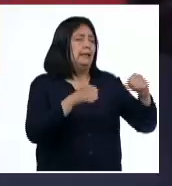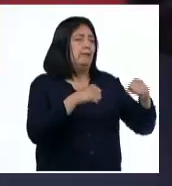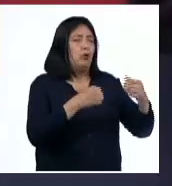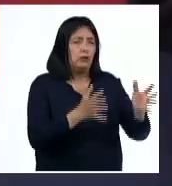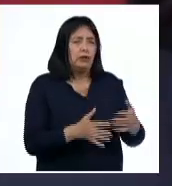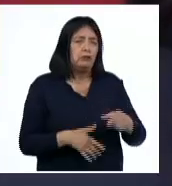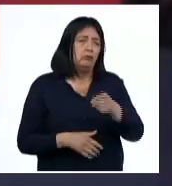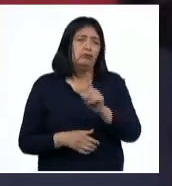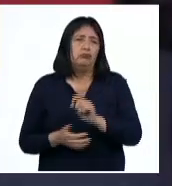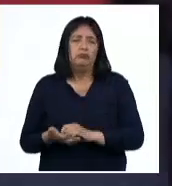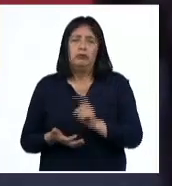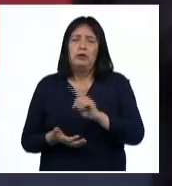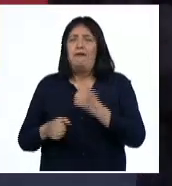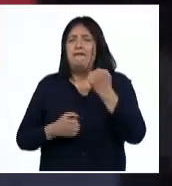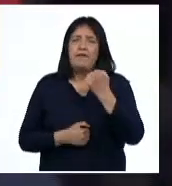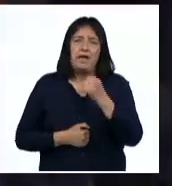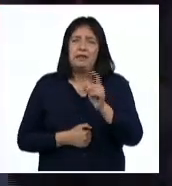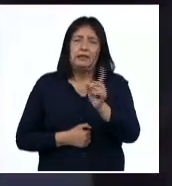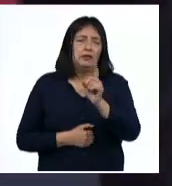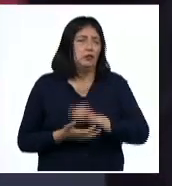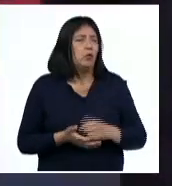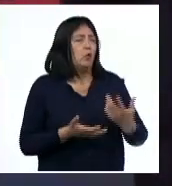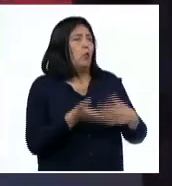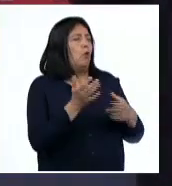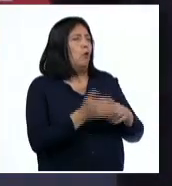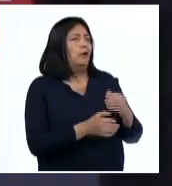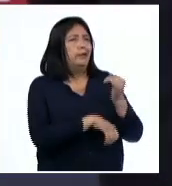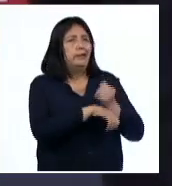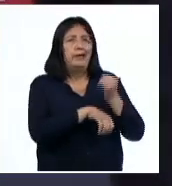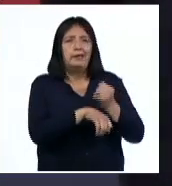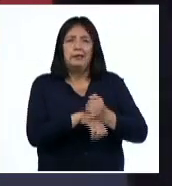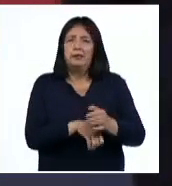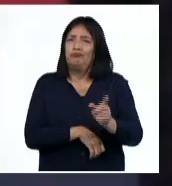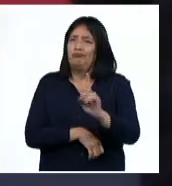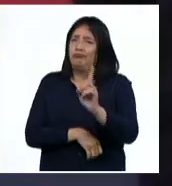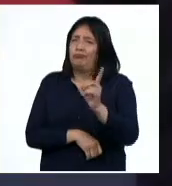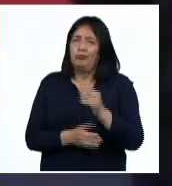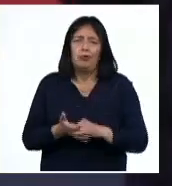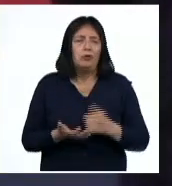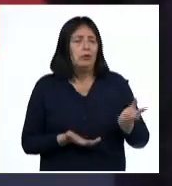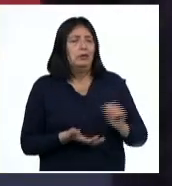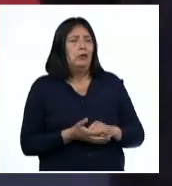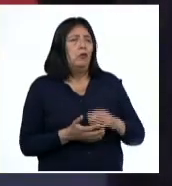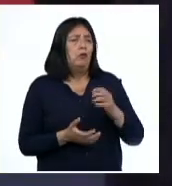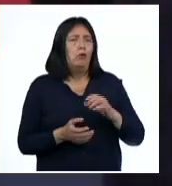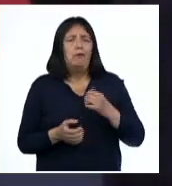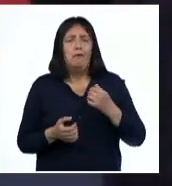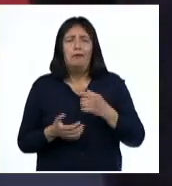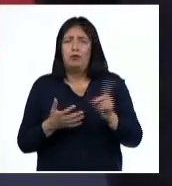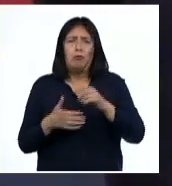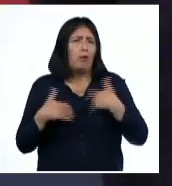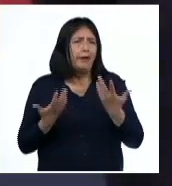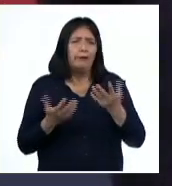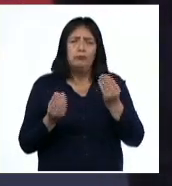deportivos, en fiestas, en eventos religiosos, en eventos sociales. No puede haber